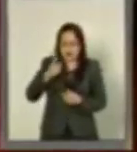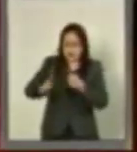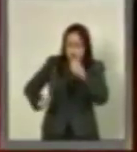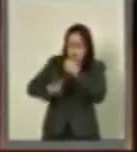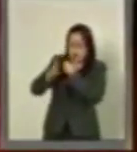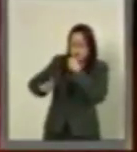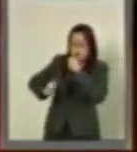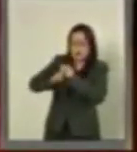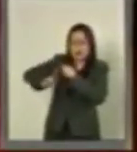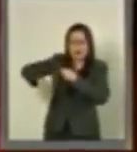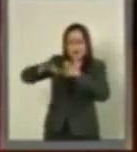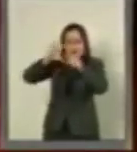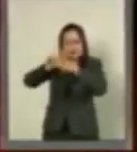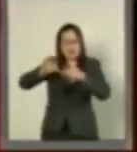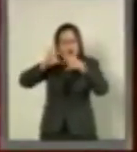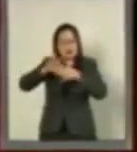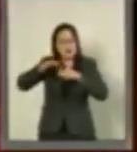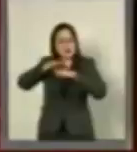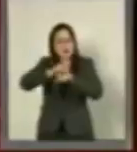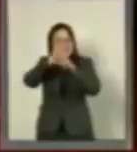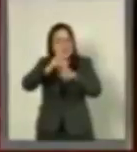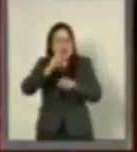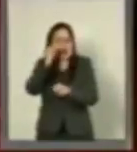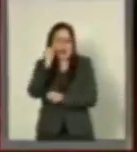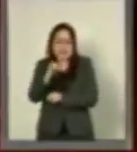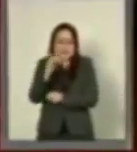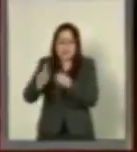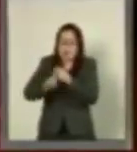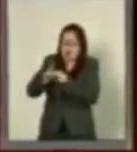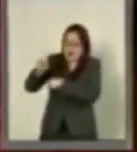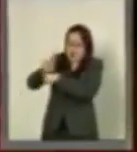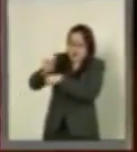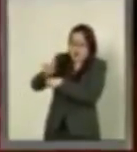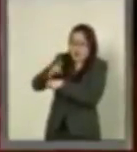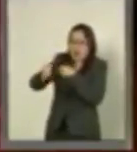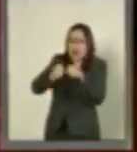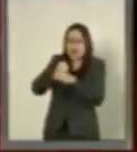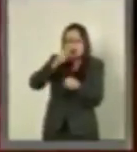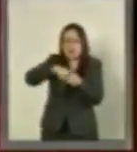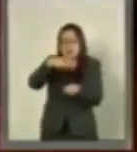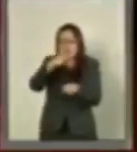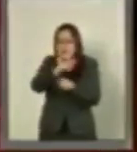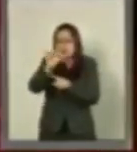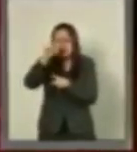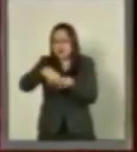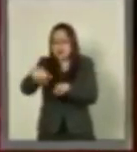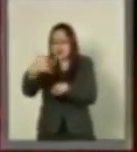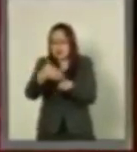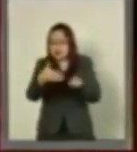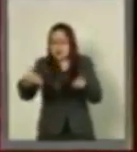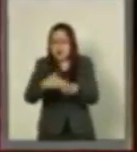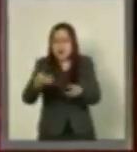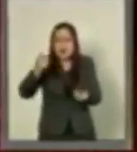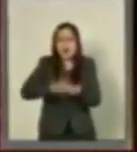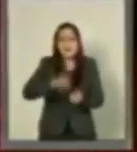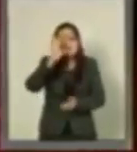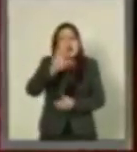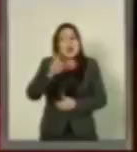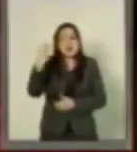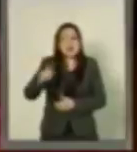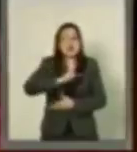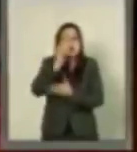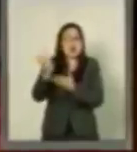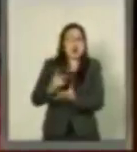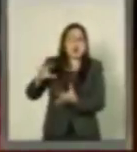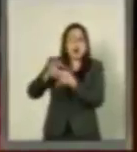problemas de presencia cotidiana durante 2014 y 2015, en la que pareciera que la estrategia era